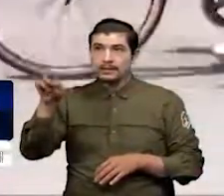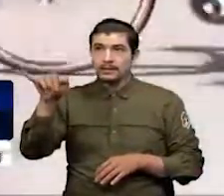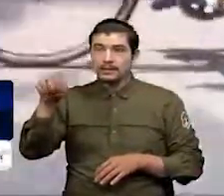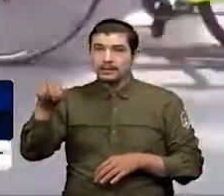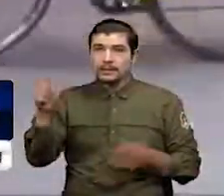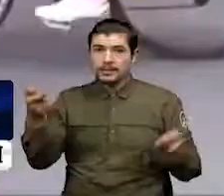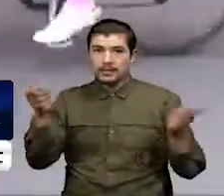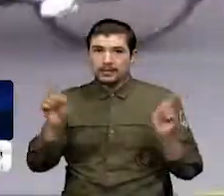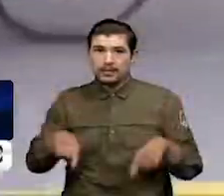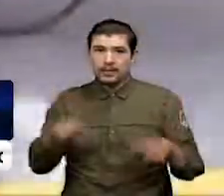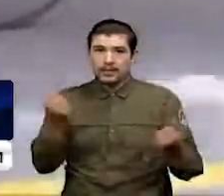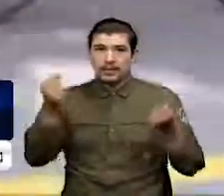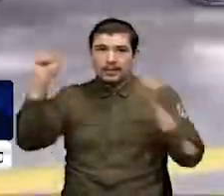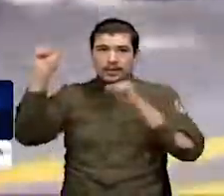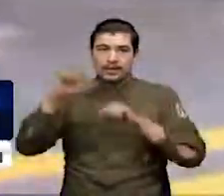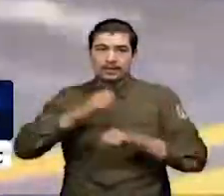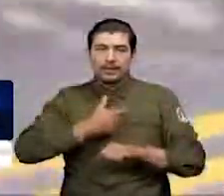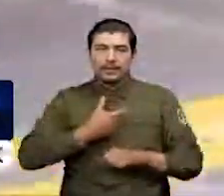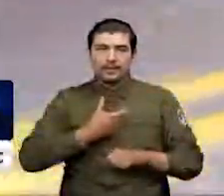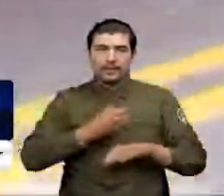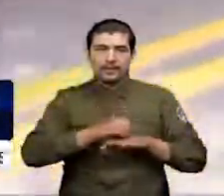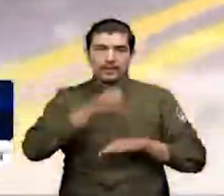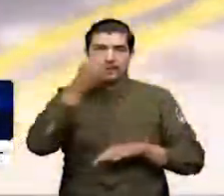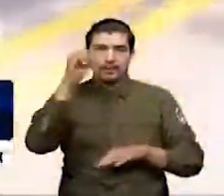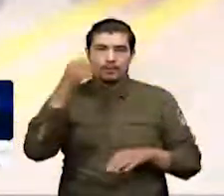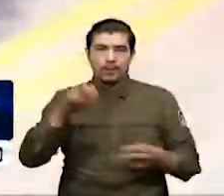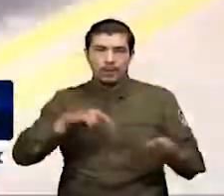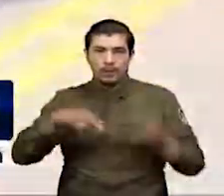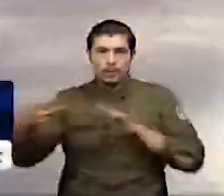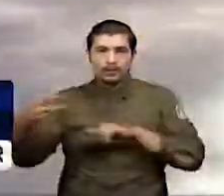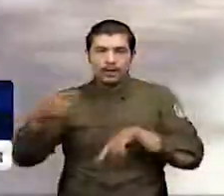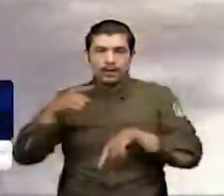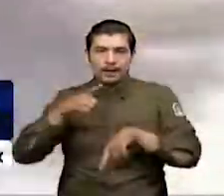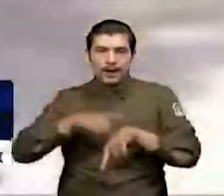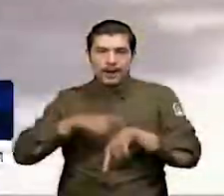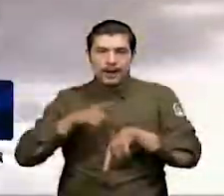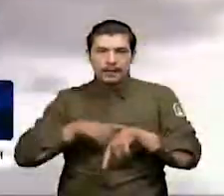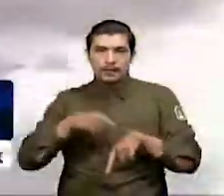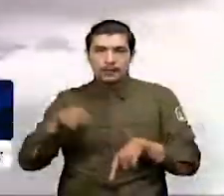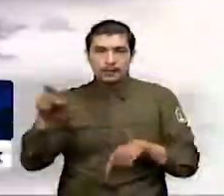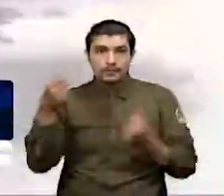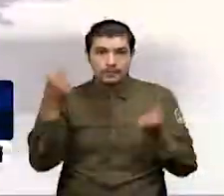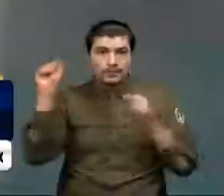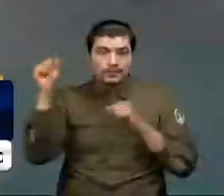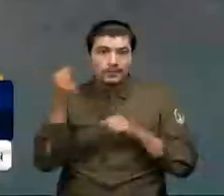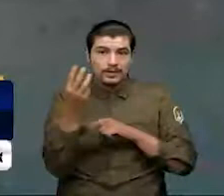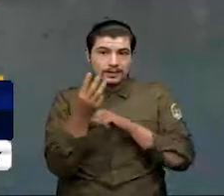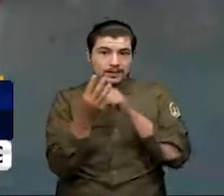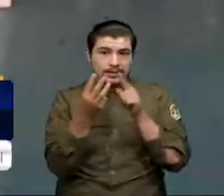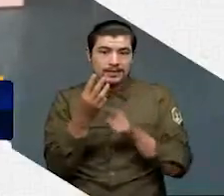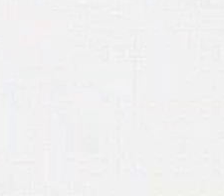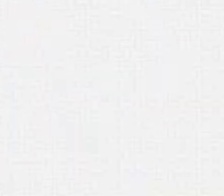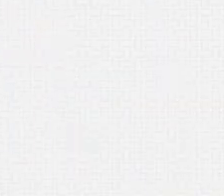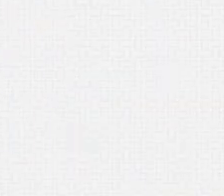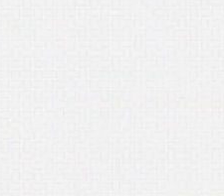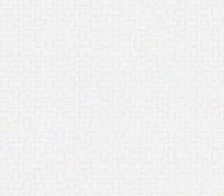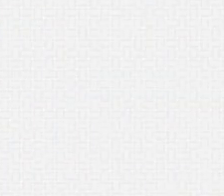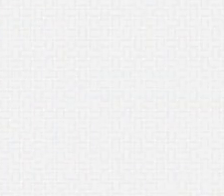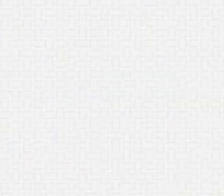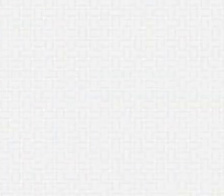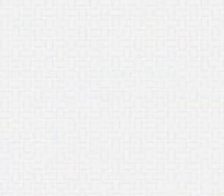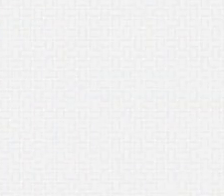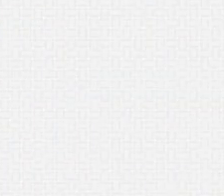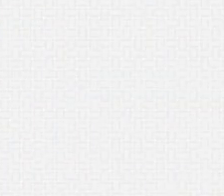medalla de oro en la contrarreloj individual de la ruta en estos juegos sudamericanos hallaban tres medallas para el departamento de santander que han